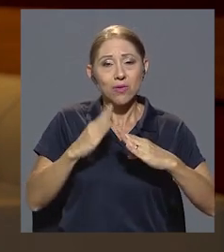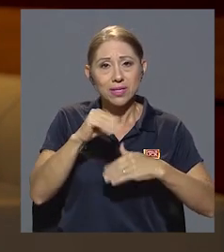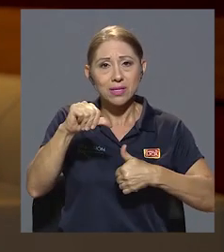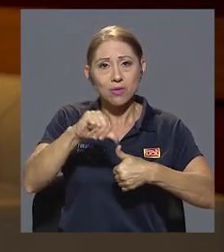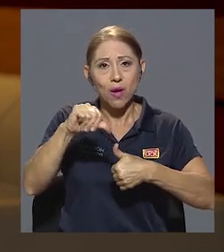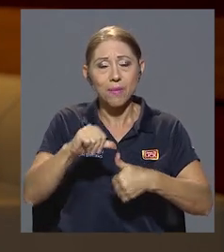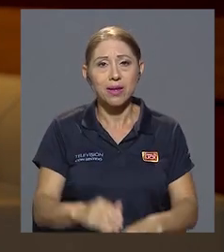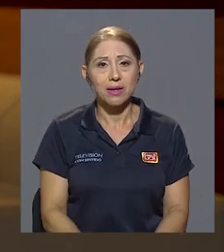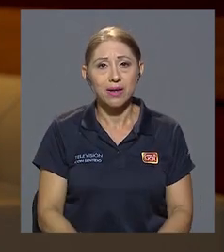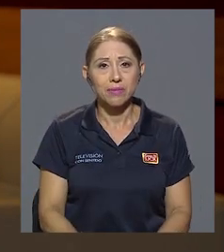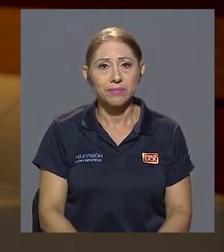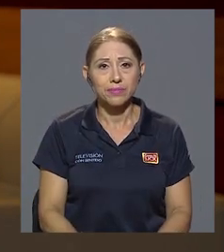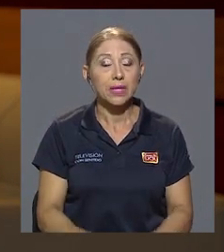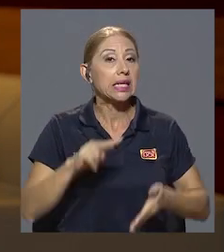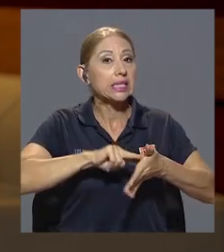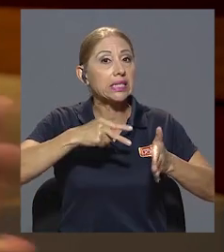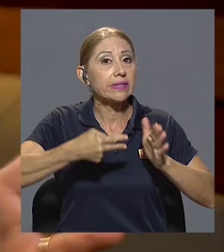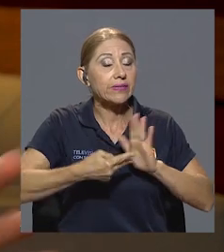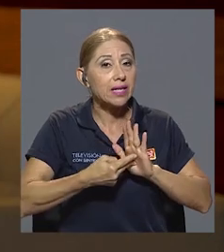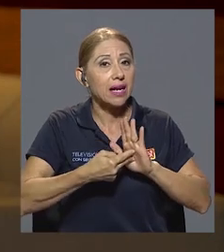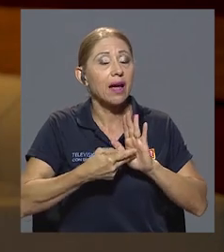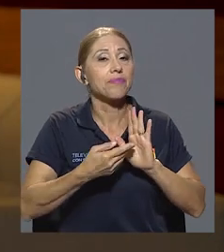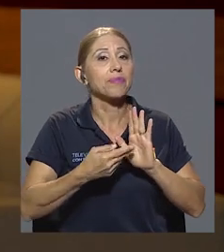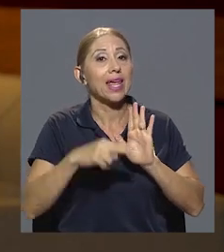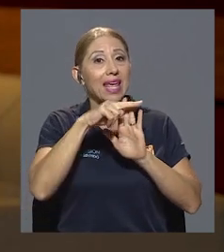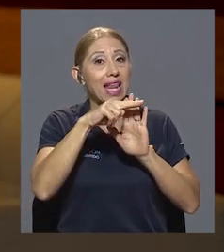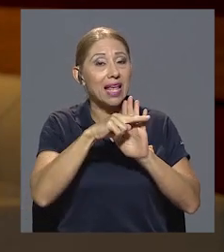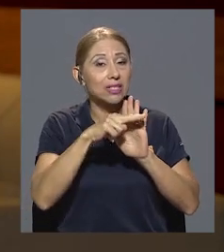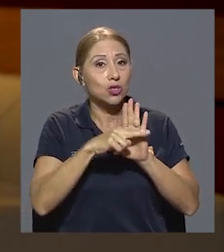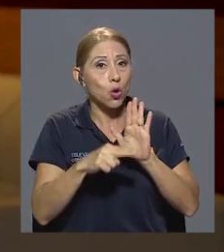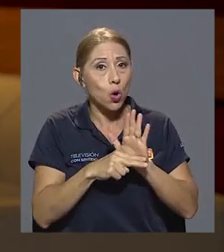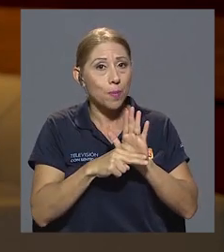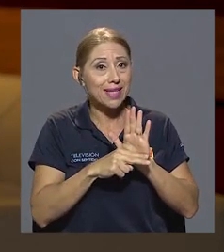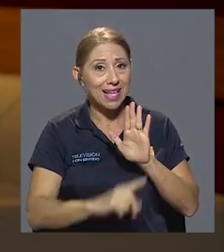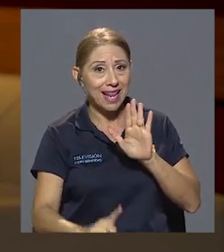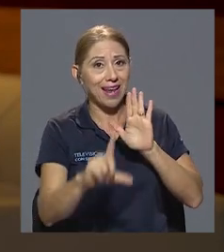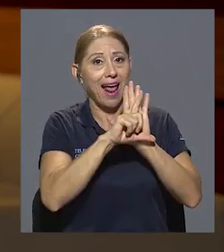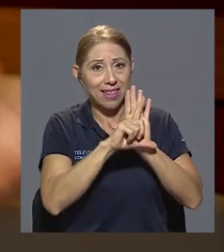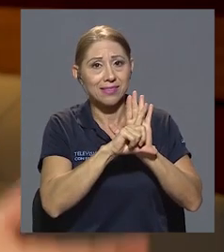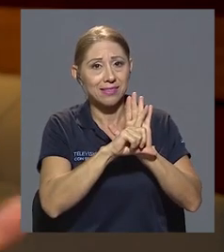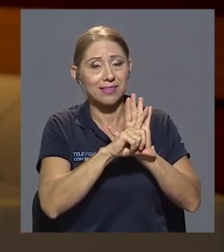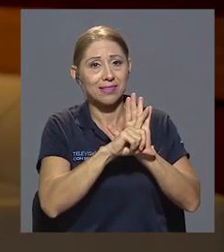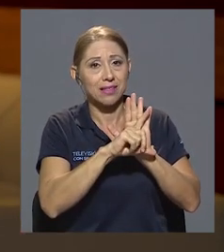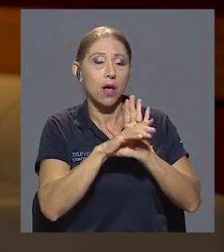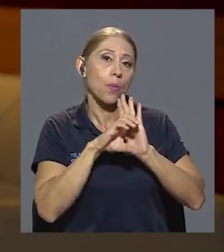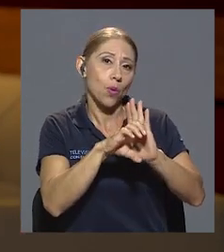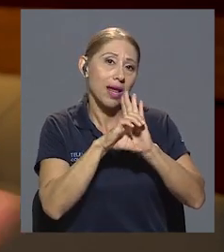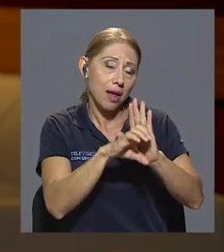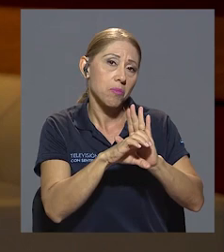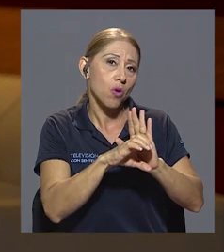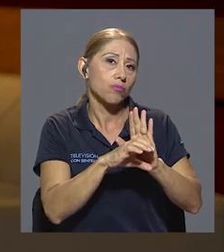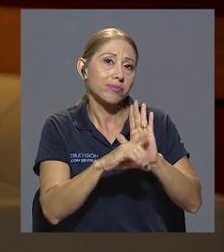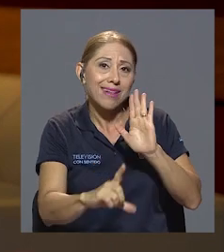bueno eso significa que las normas contenidas en el cuerpo jurídico por ejemplo de una